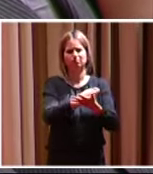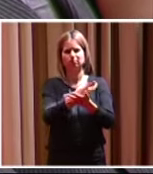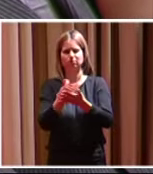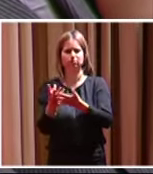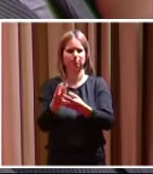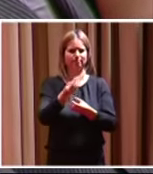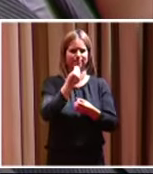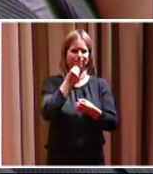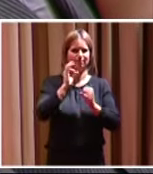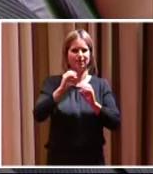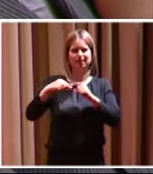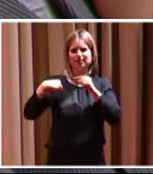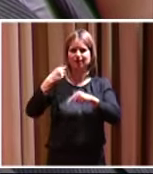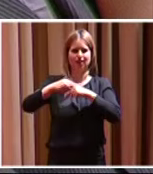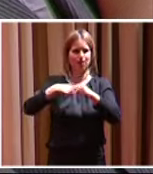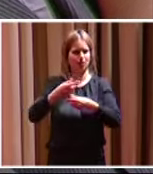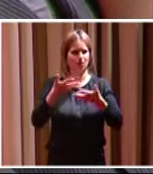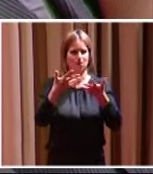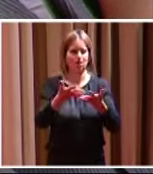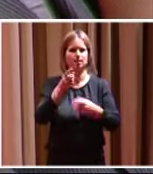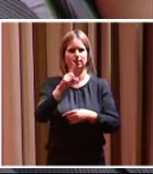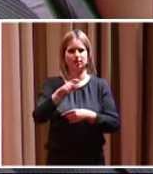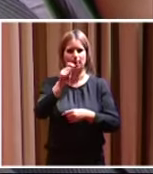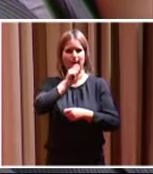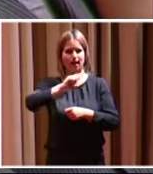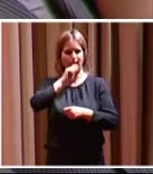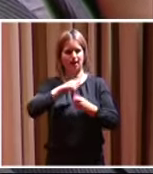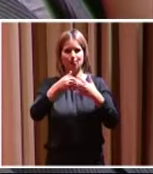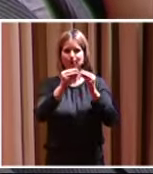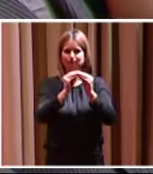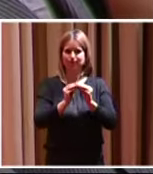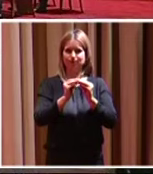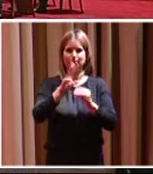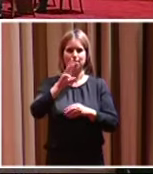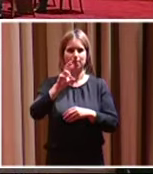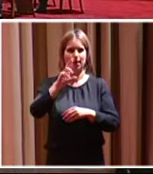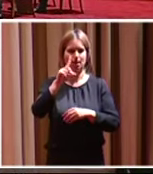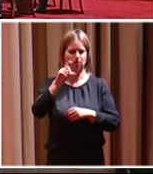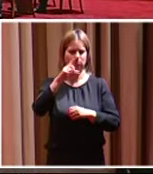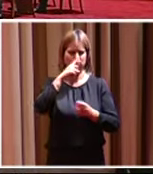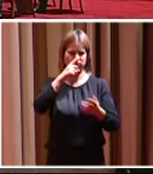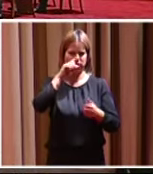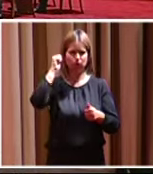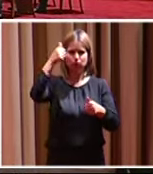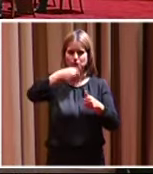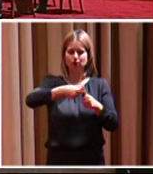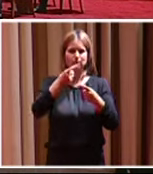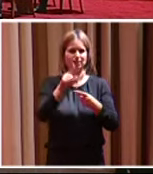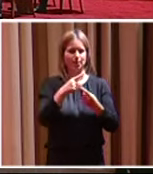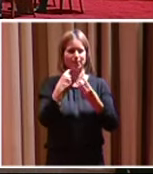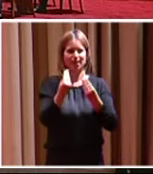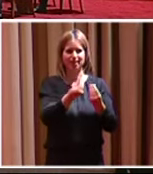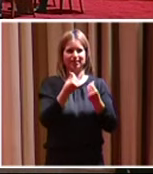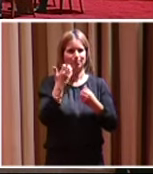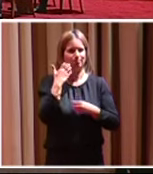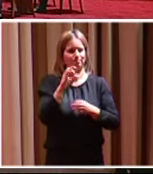gastronómica tradicional, a los helados artesanales La Perla, por sus décadas, ofreciendo también ese sabor